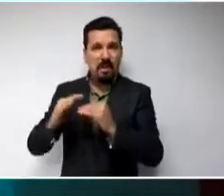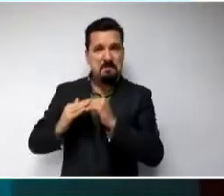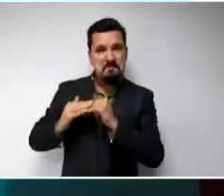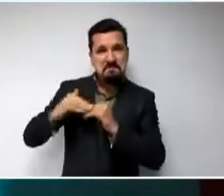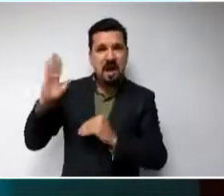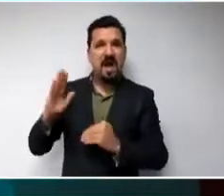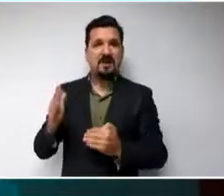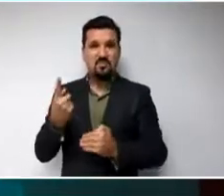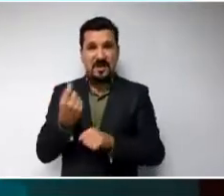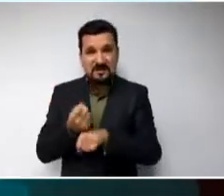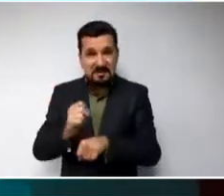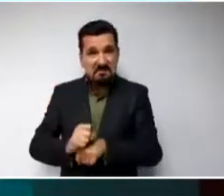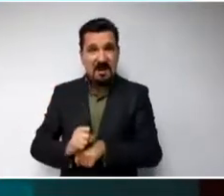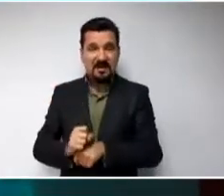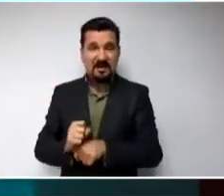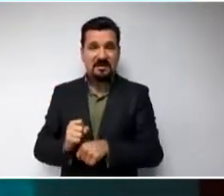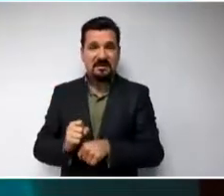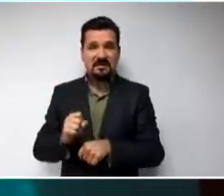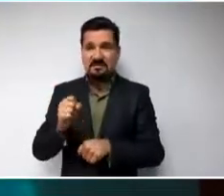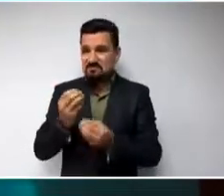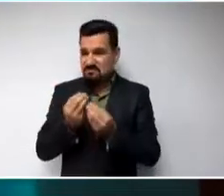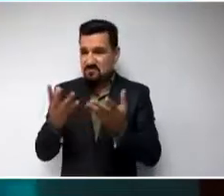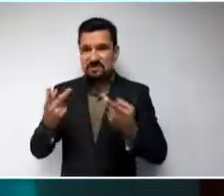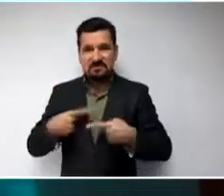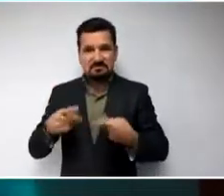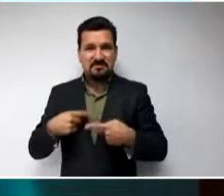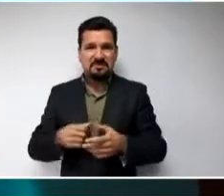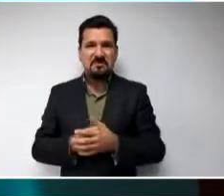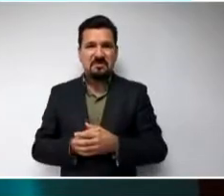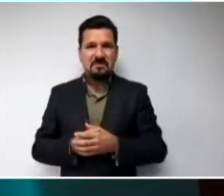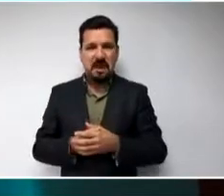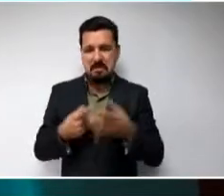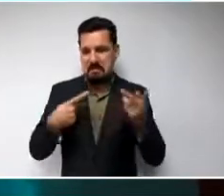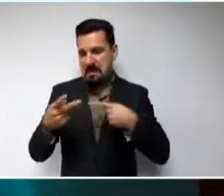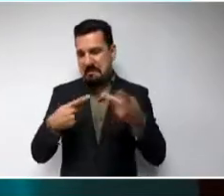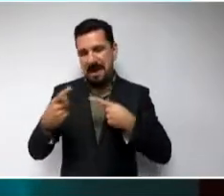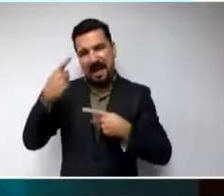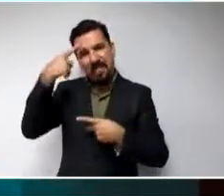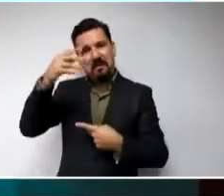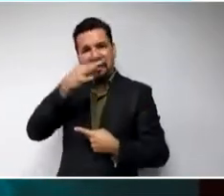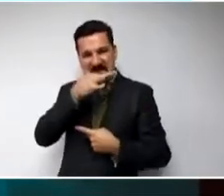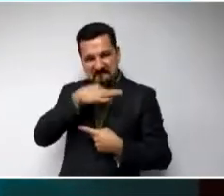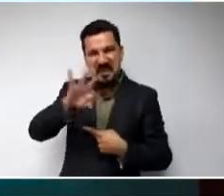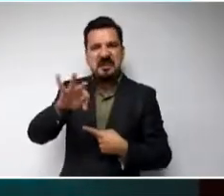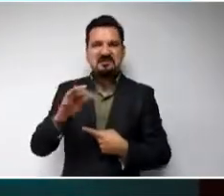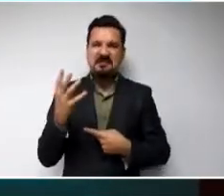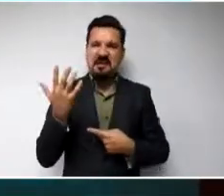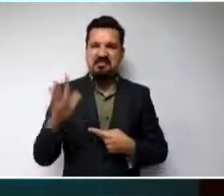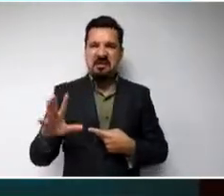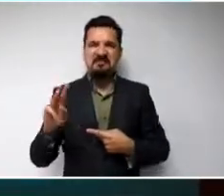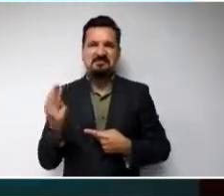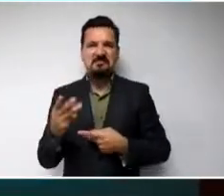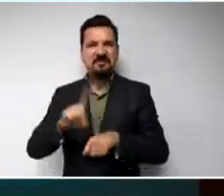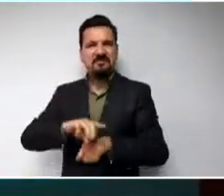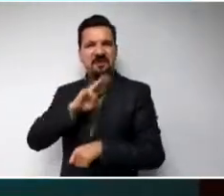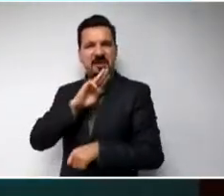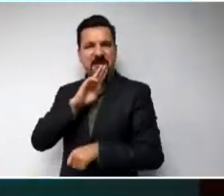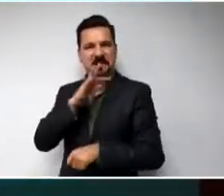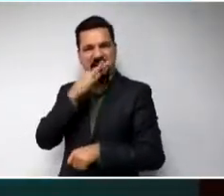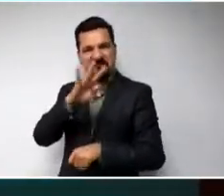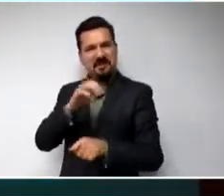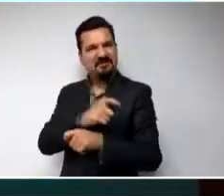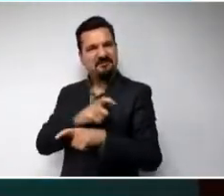en una semana y muchos se están alistando para festejar en grande el 10 de mayo